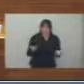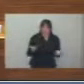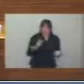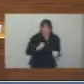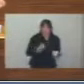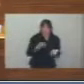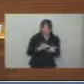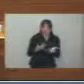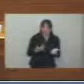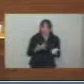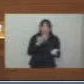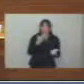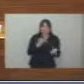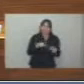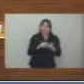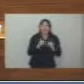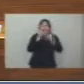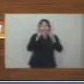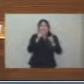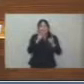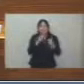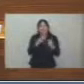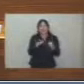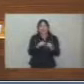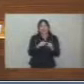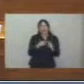poner chinitas en el camino, a ver si consiguen